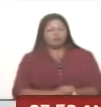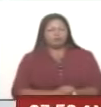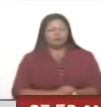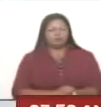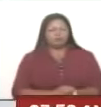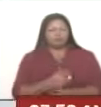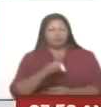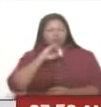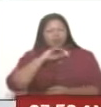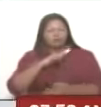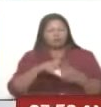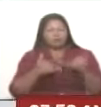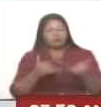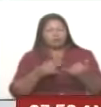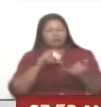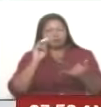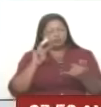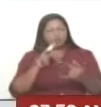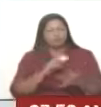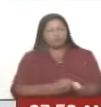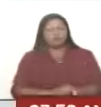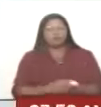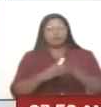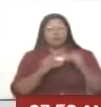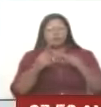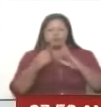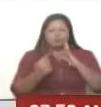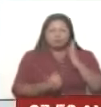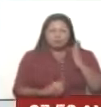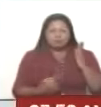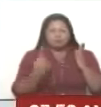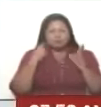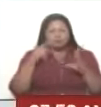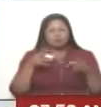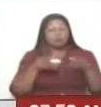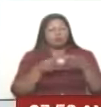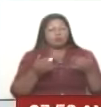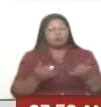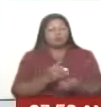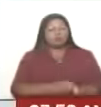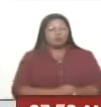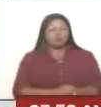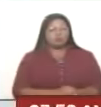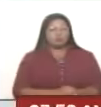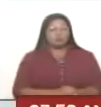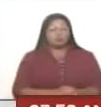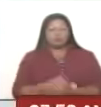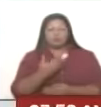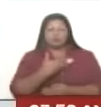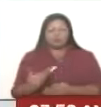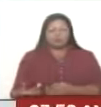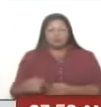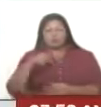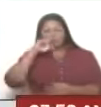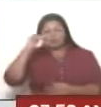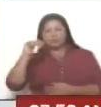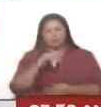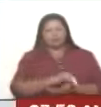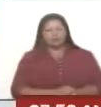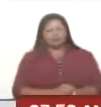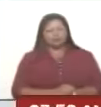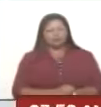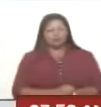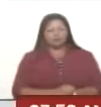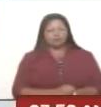historia. Y el único de todos los candidatos que proviene de la clase obrera, que es el presidente Nicolás Maduro. Es una cuestión